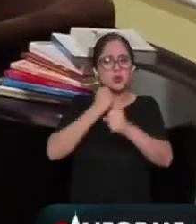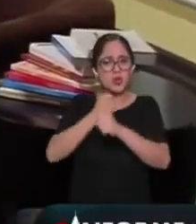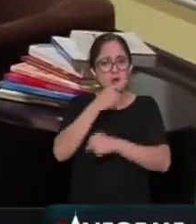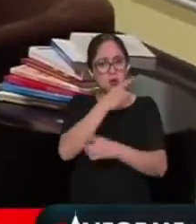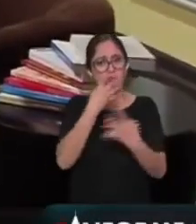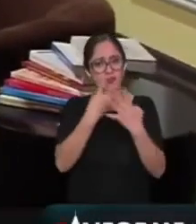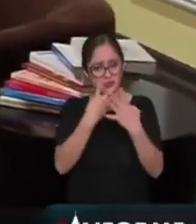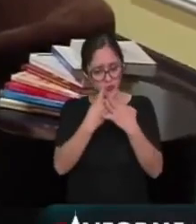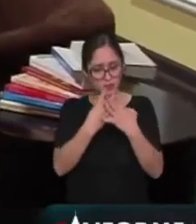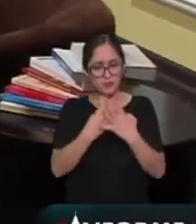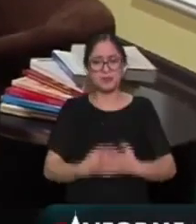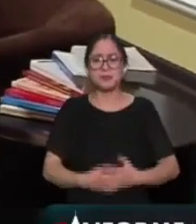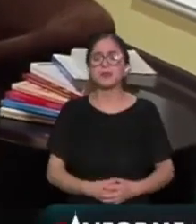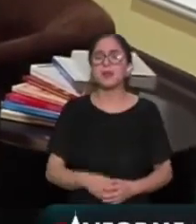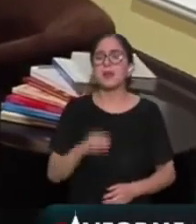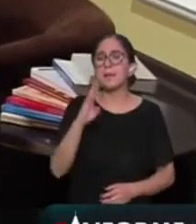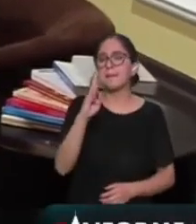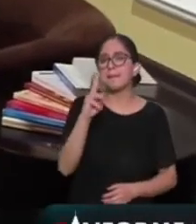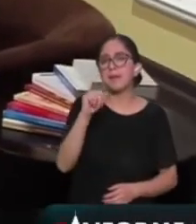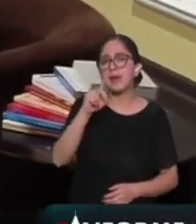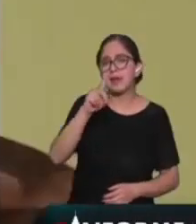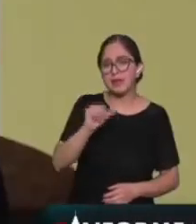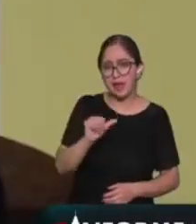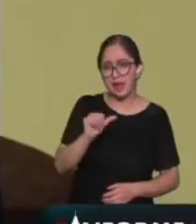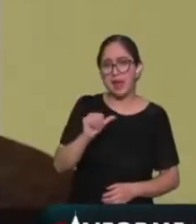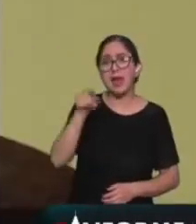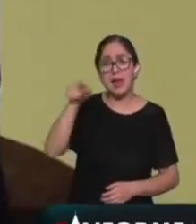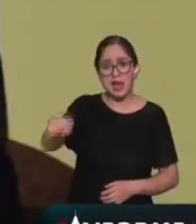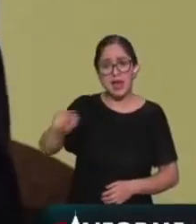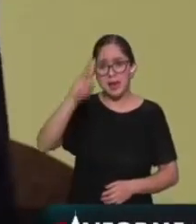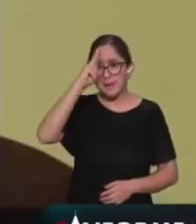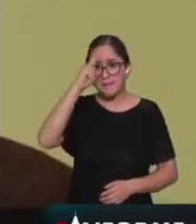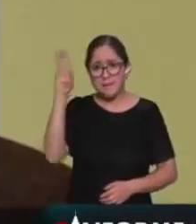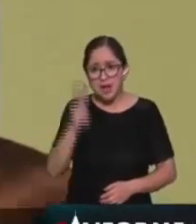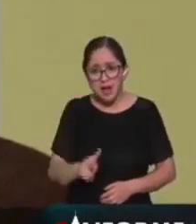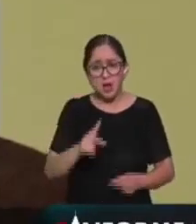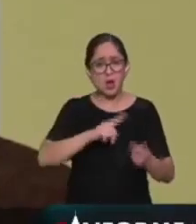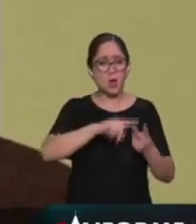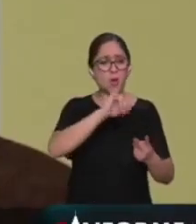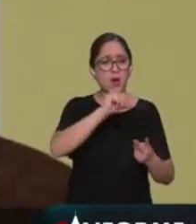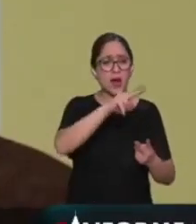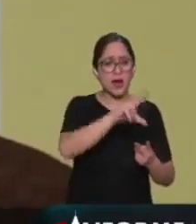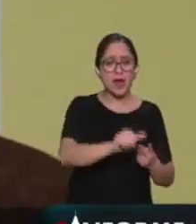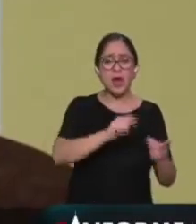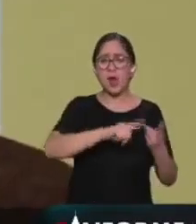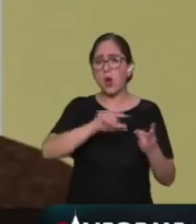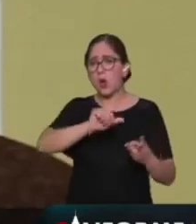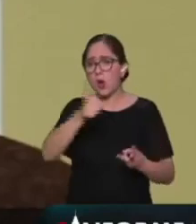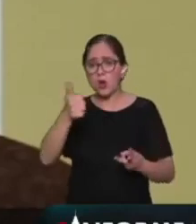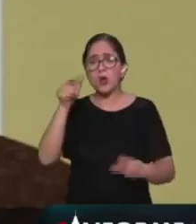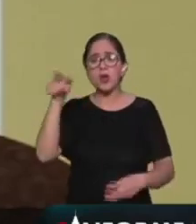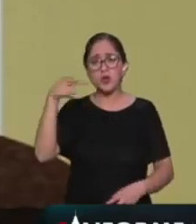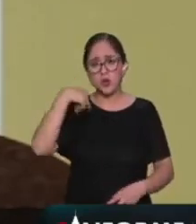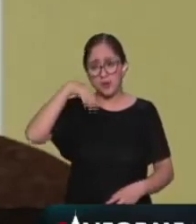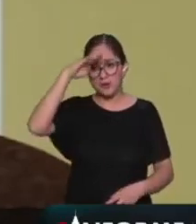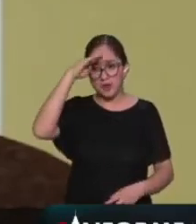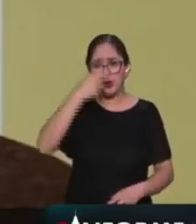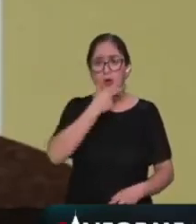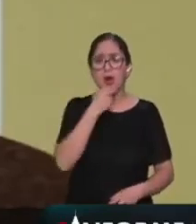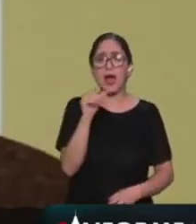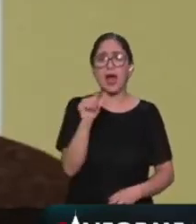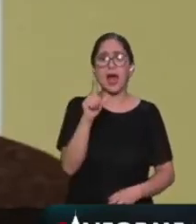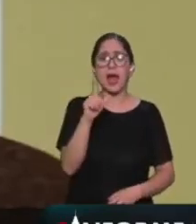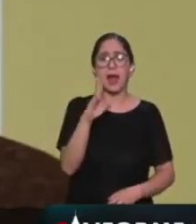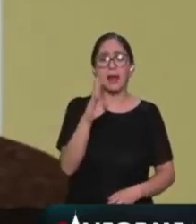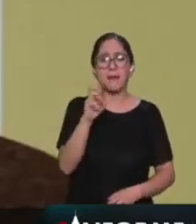Aparece con Brenda Quevedo Cruz, que es la peor de todos, peor que Juana Hilda y peor que los demás. Yo creo que ella y Alberto Castillo Cruz son los